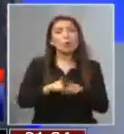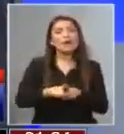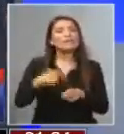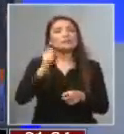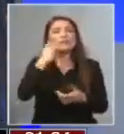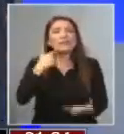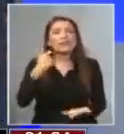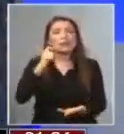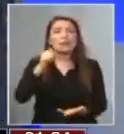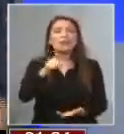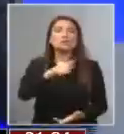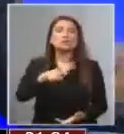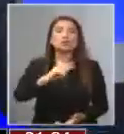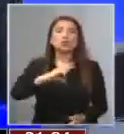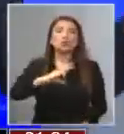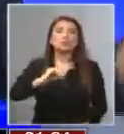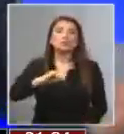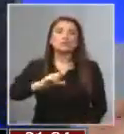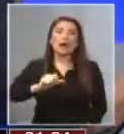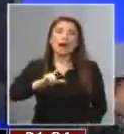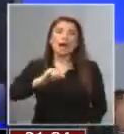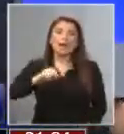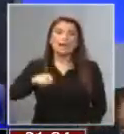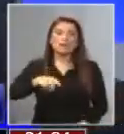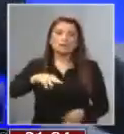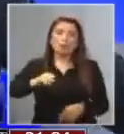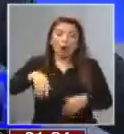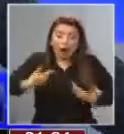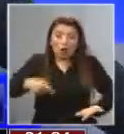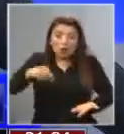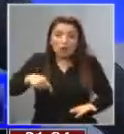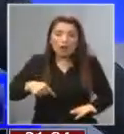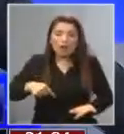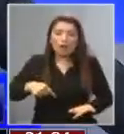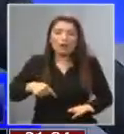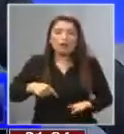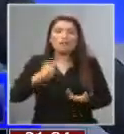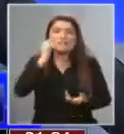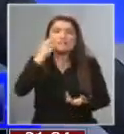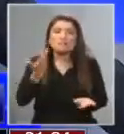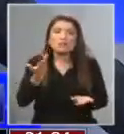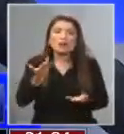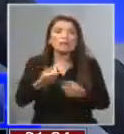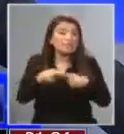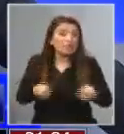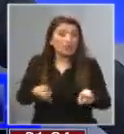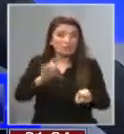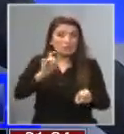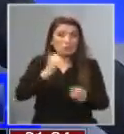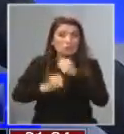decir socialismo hoy día, que no es lo mismo que significaba hace 50 años, por cierto, pero asumirlo como un problema.